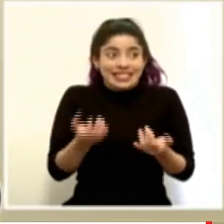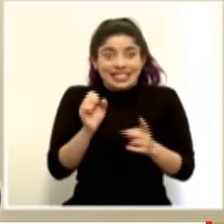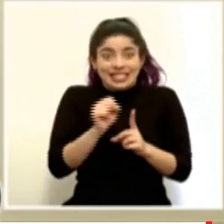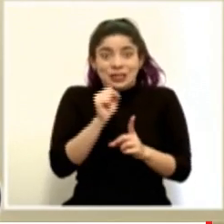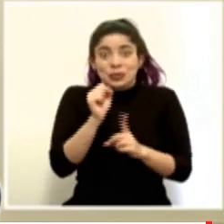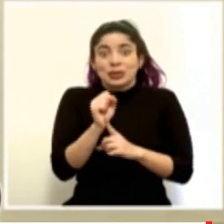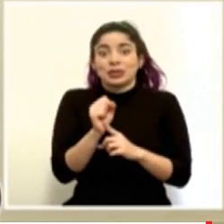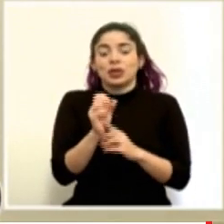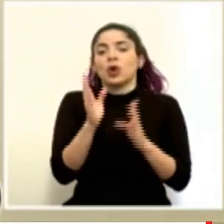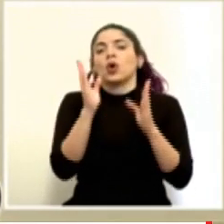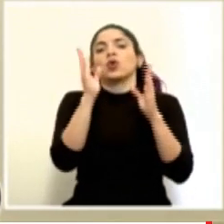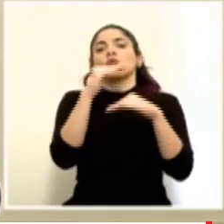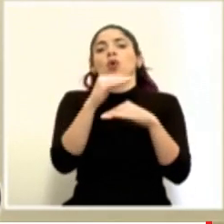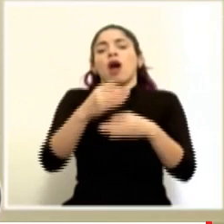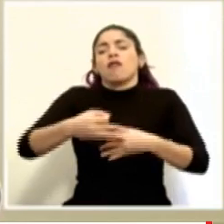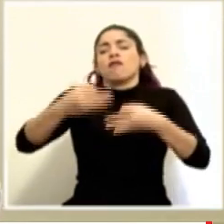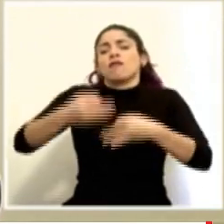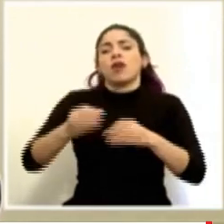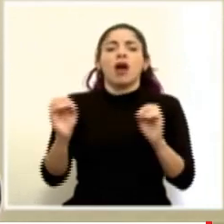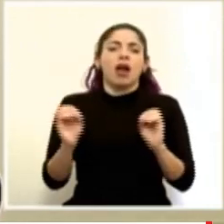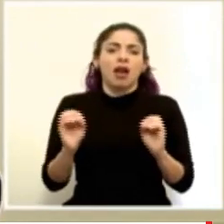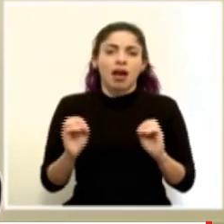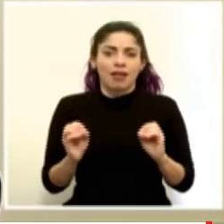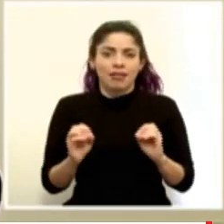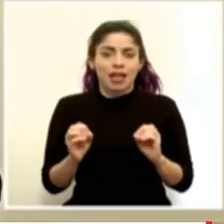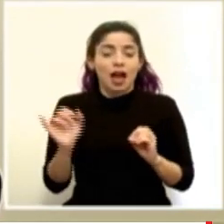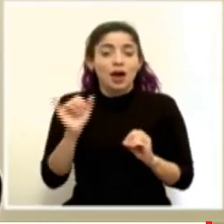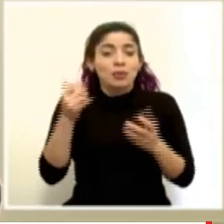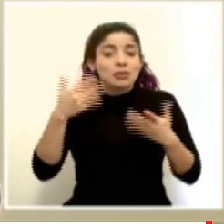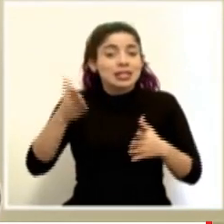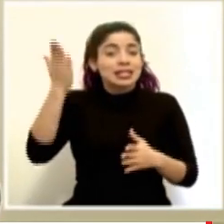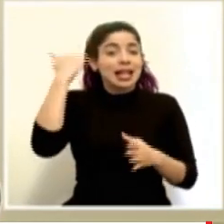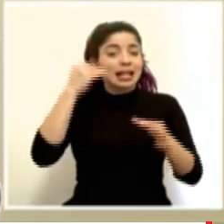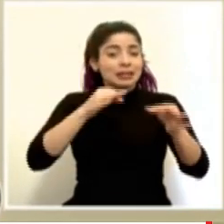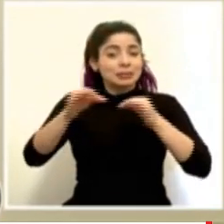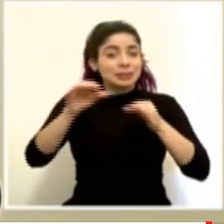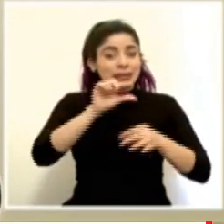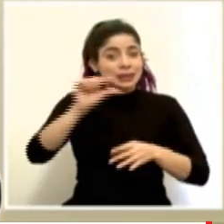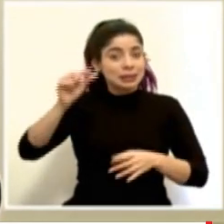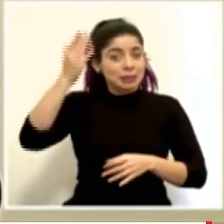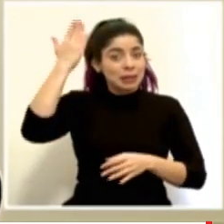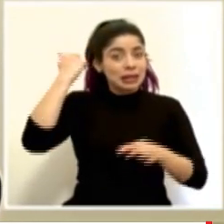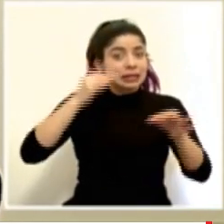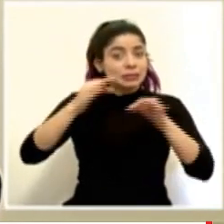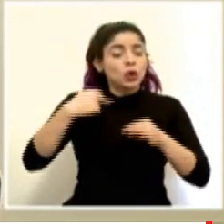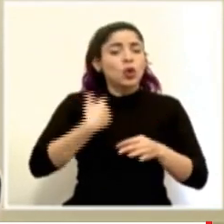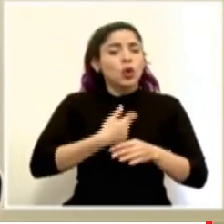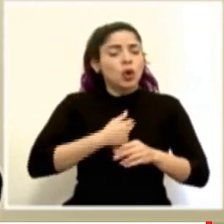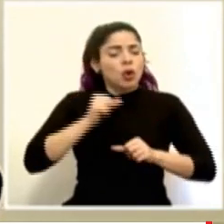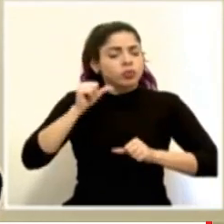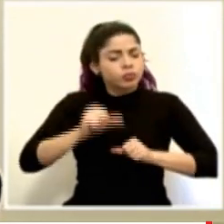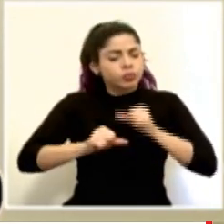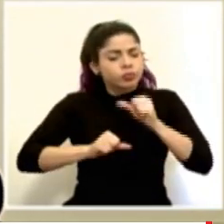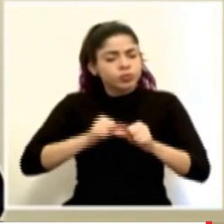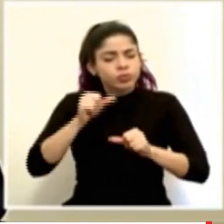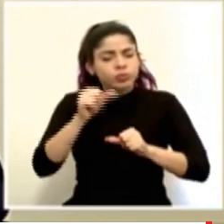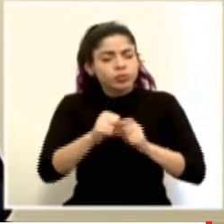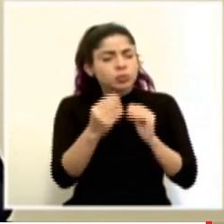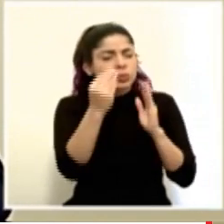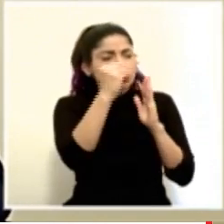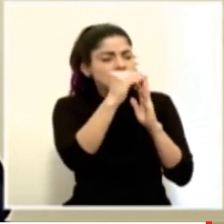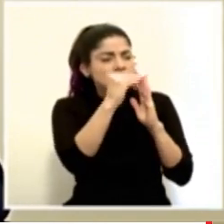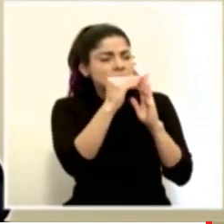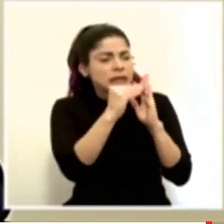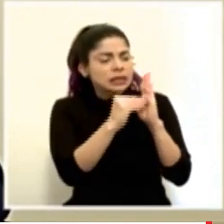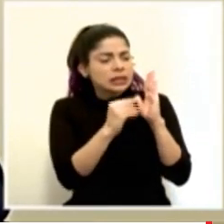está nada absolutamente escrito. Hay ya, como indicábamos anteriormente la semana pasada, hemos ido avanzando en la definición de cada